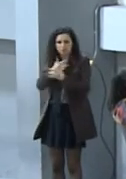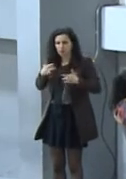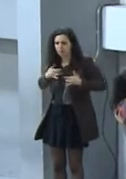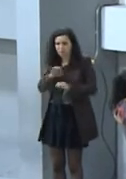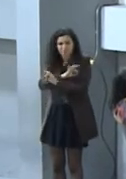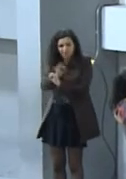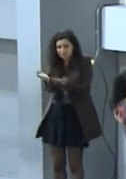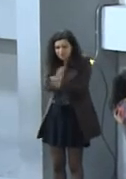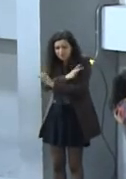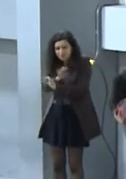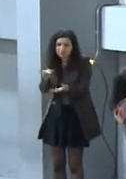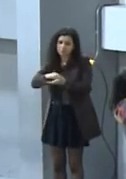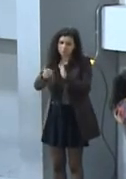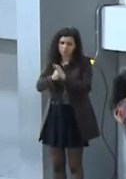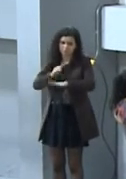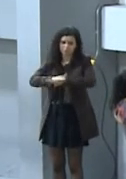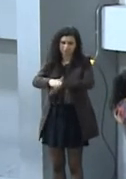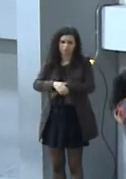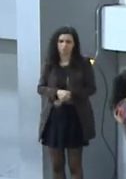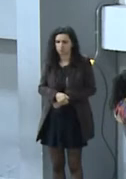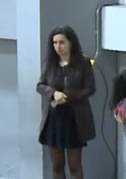salud, etcétera, todo lo que eso significa.